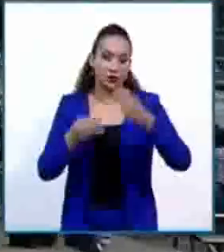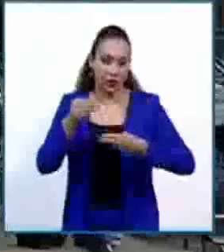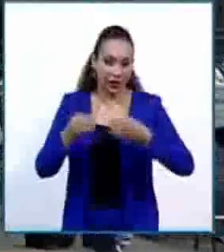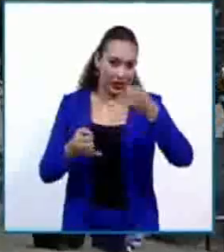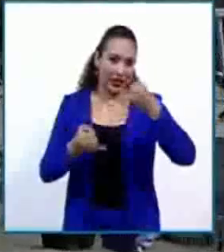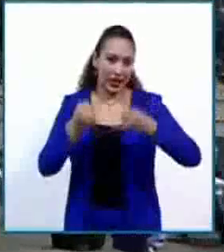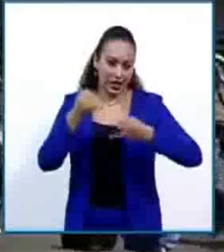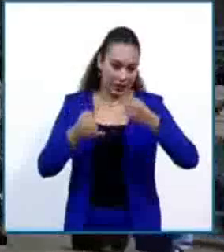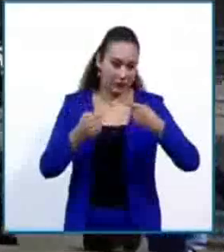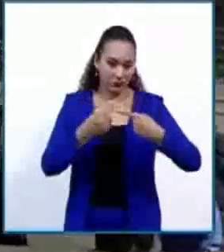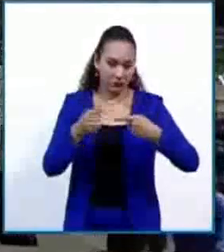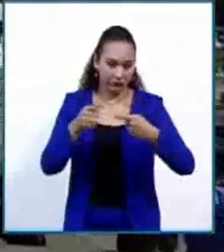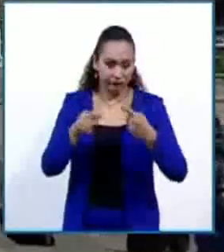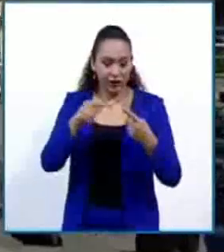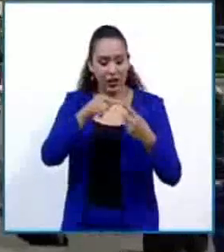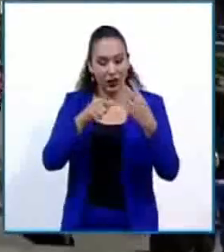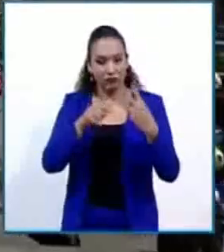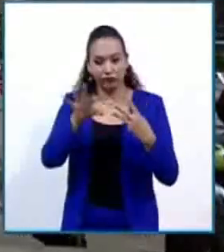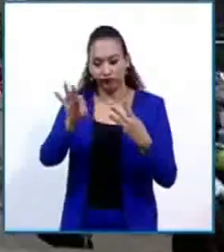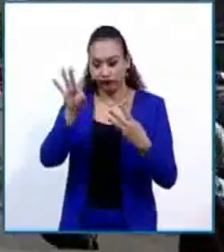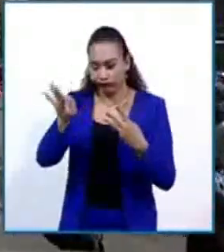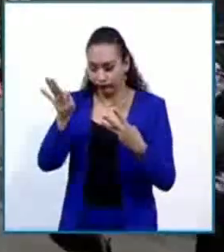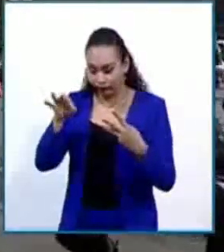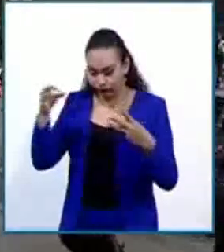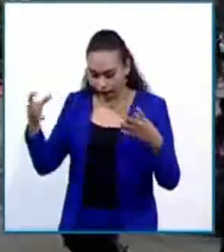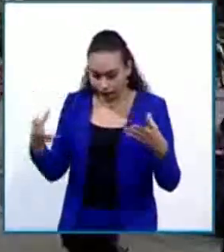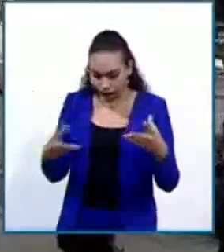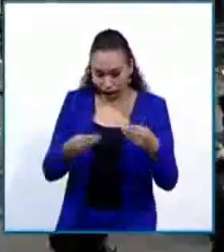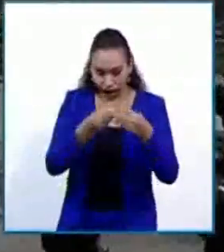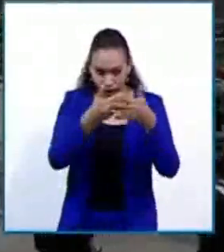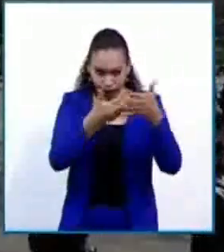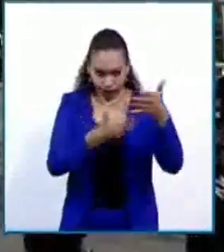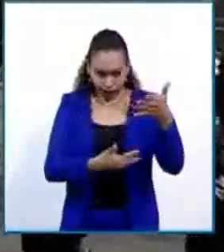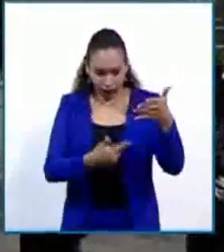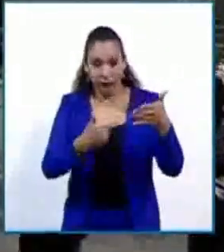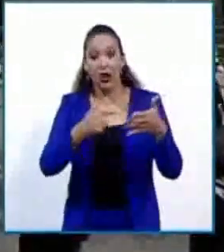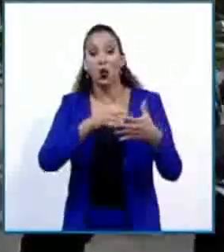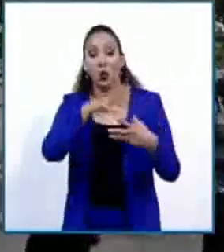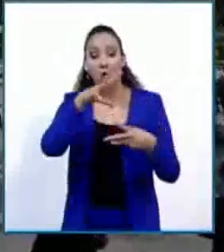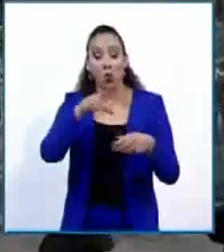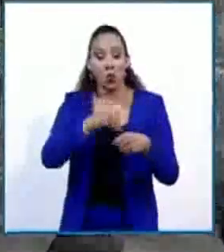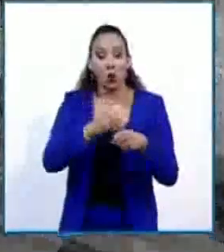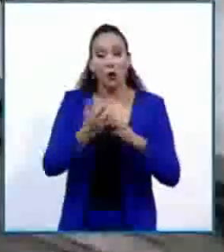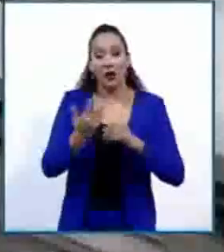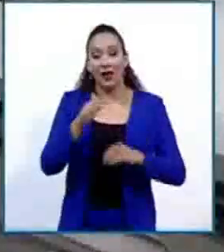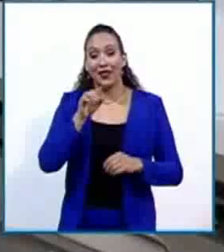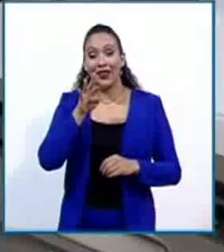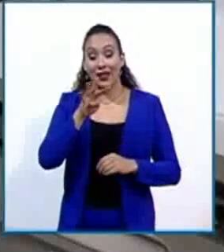de circuito, magistrados electorales y jueces de distrito, que en total ascendieron a